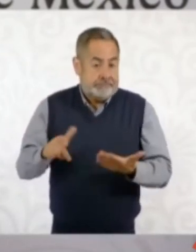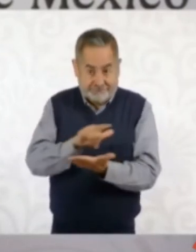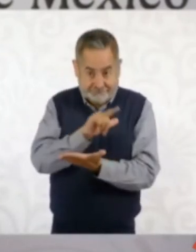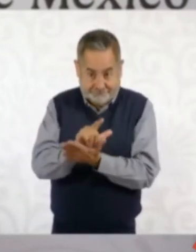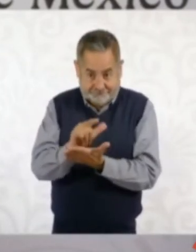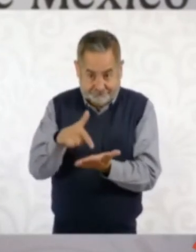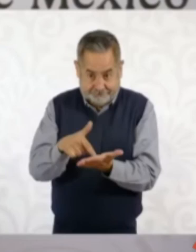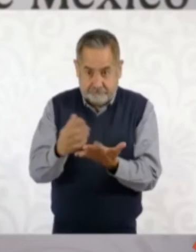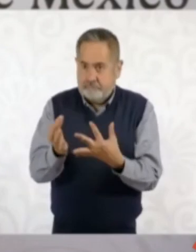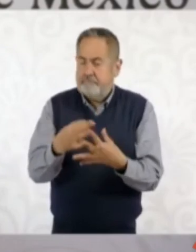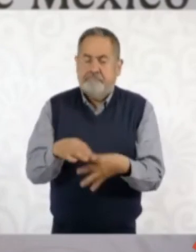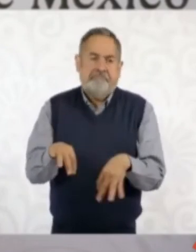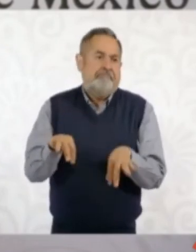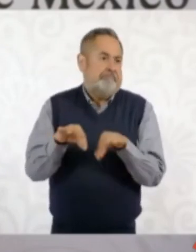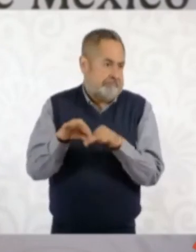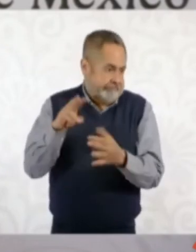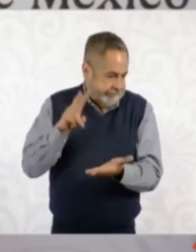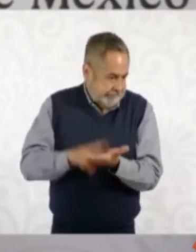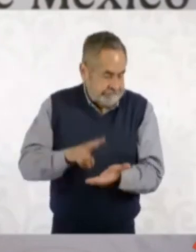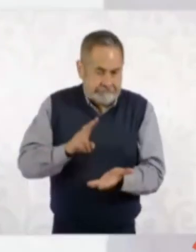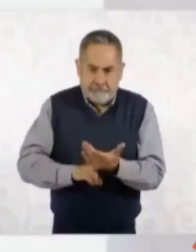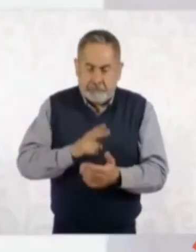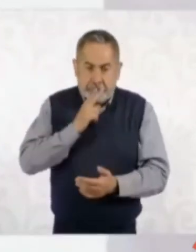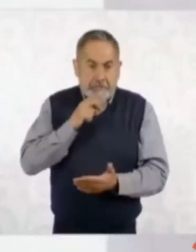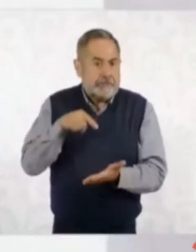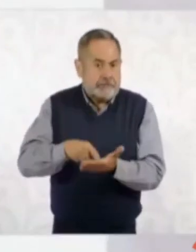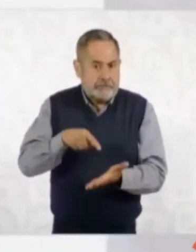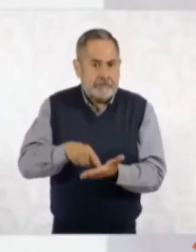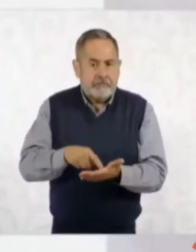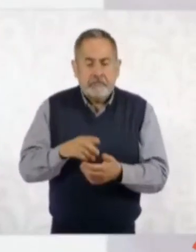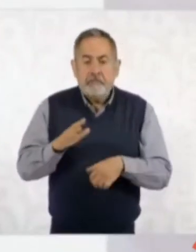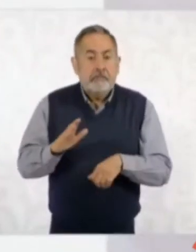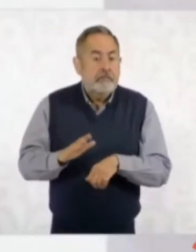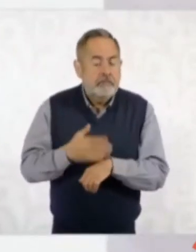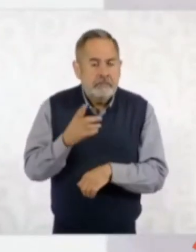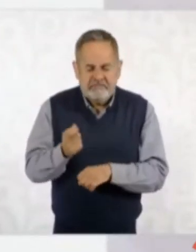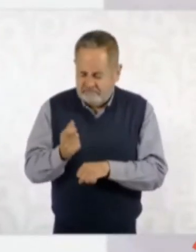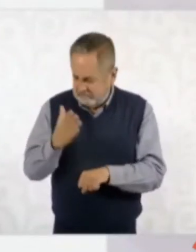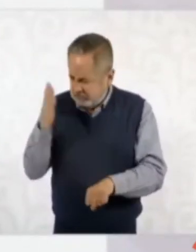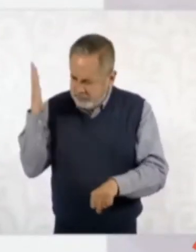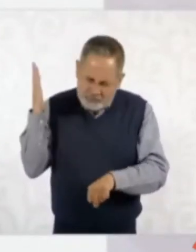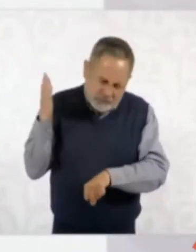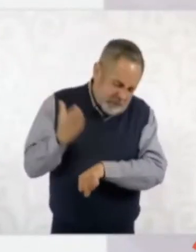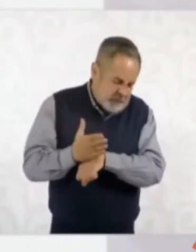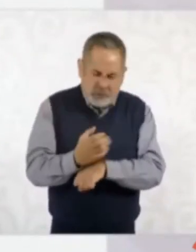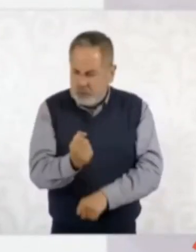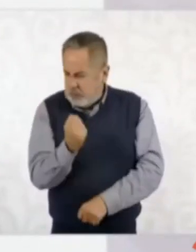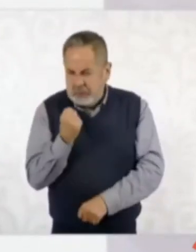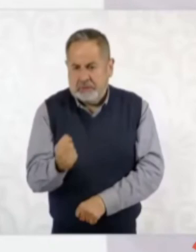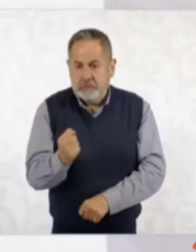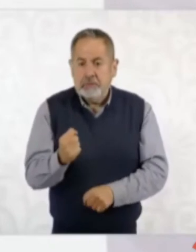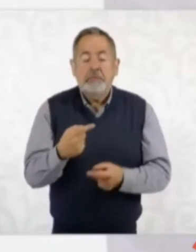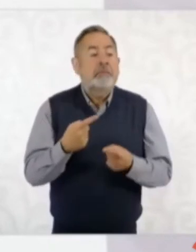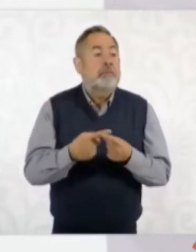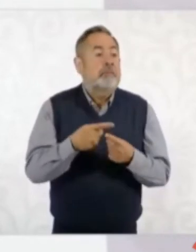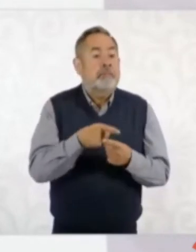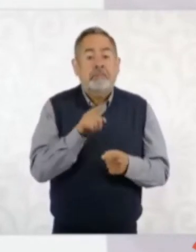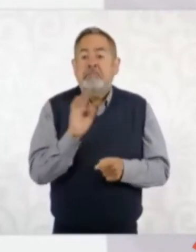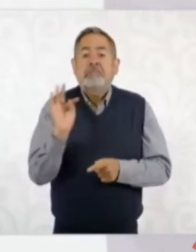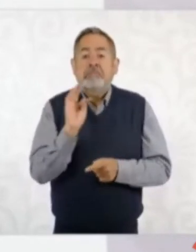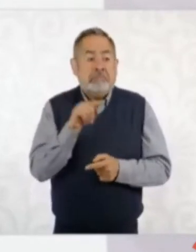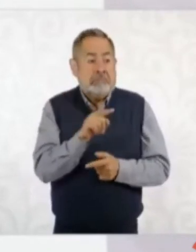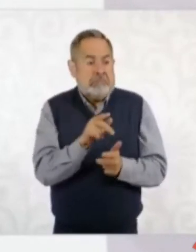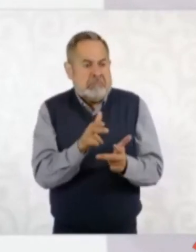que ver con la sanción máxima a aquella persona que haya cometido